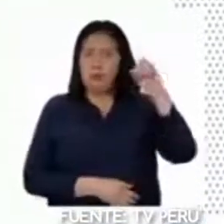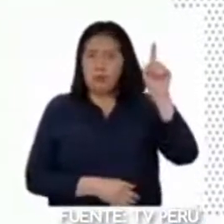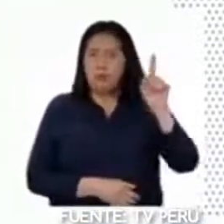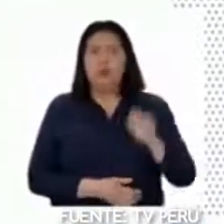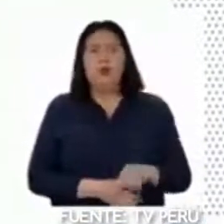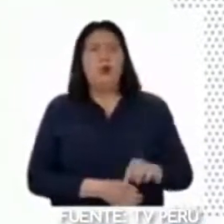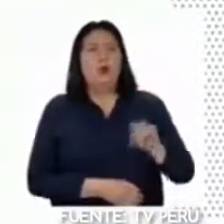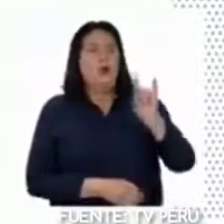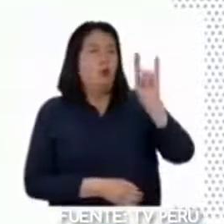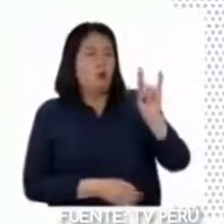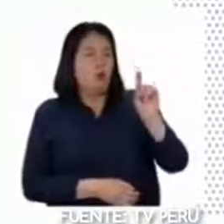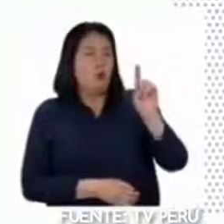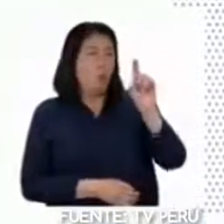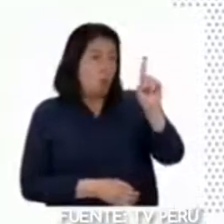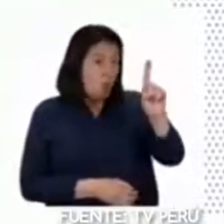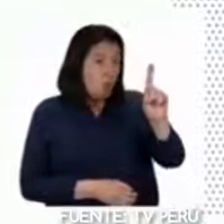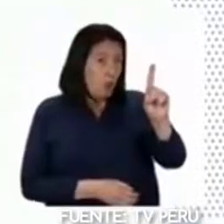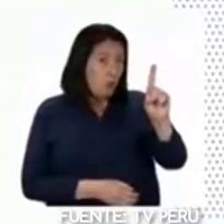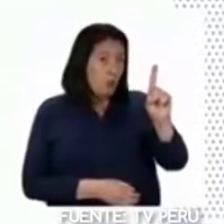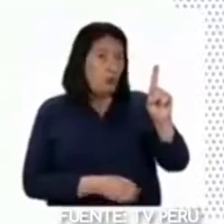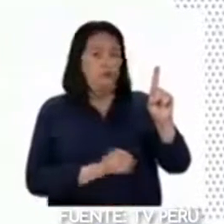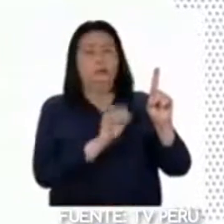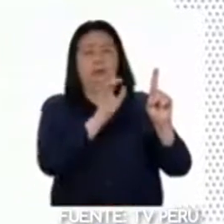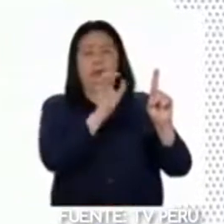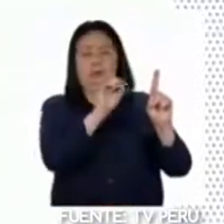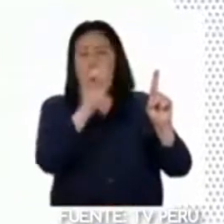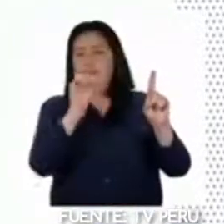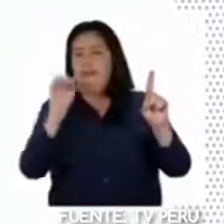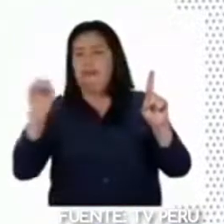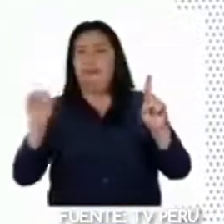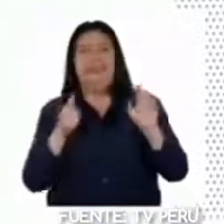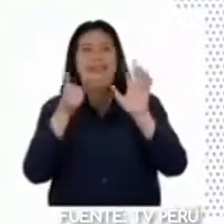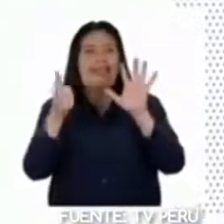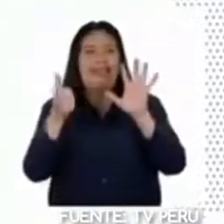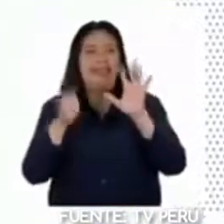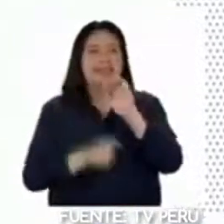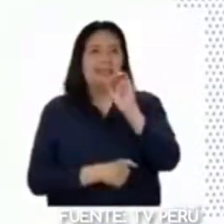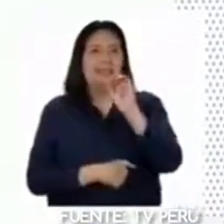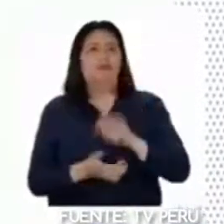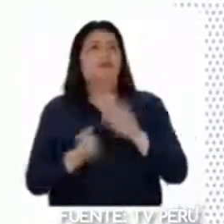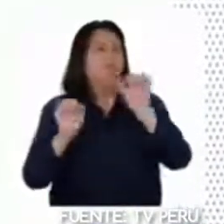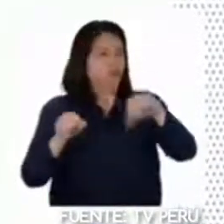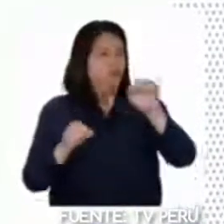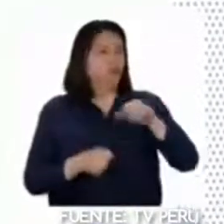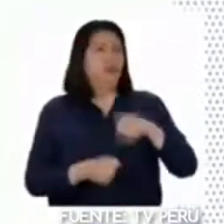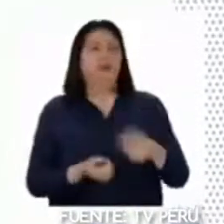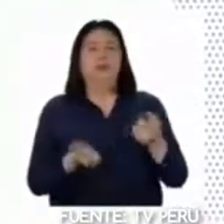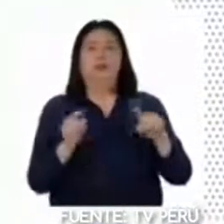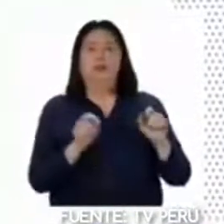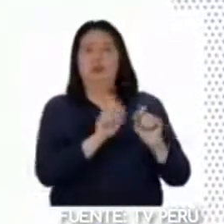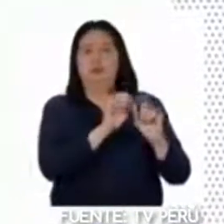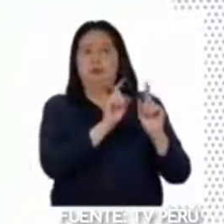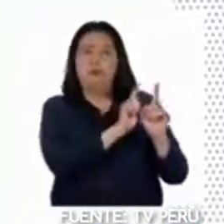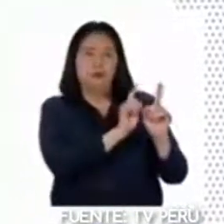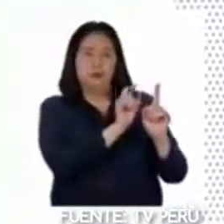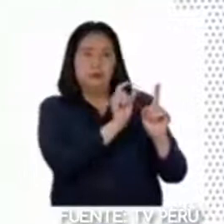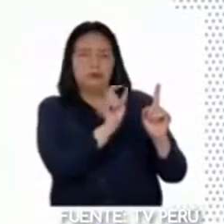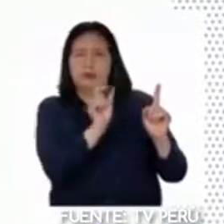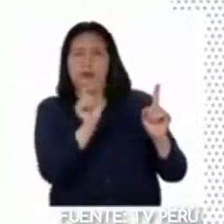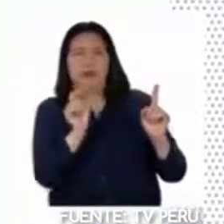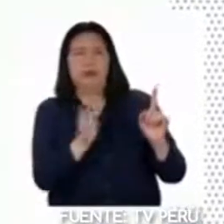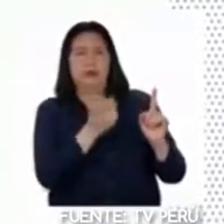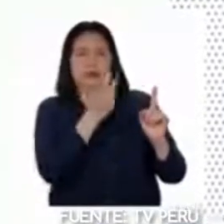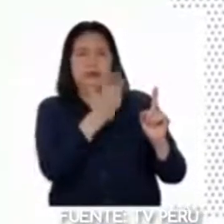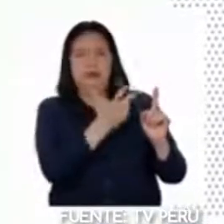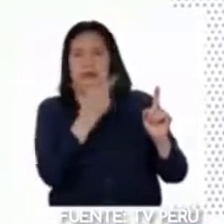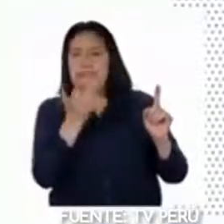es como un 1 seguido de 6 ceros. Efectivamente. Y recuerden que al escribirlo se separan las cifras de